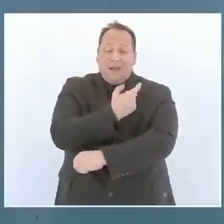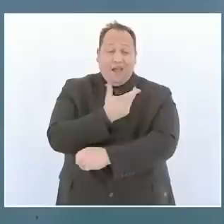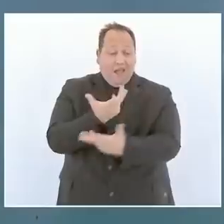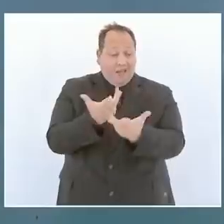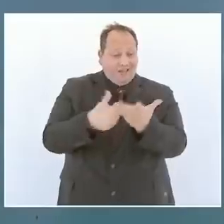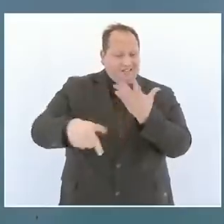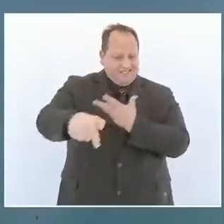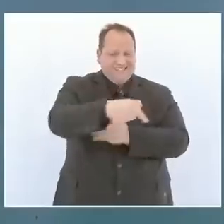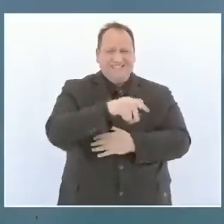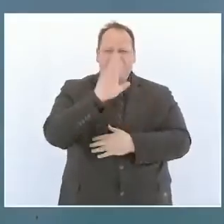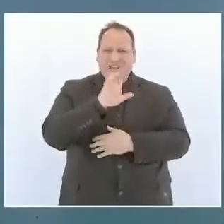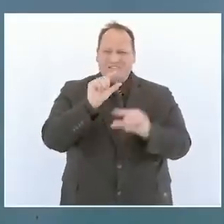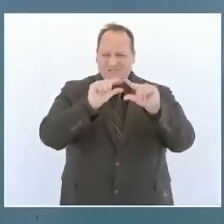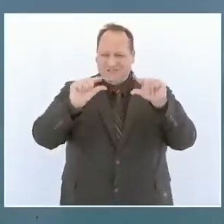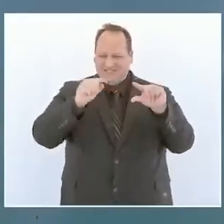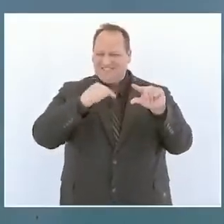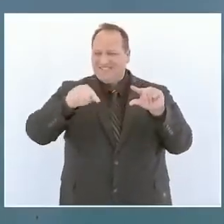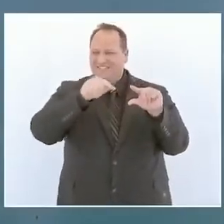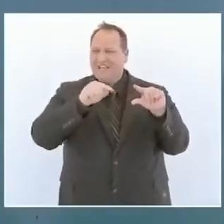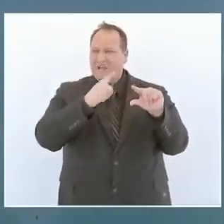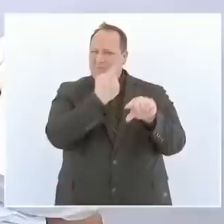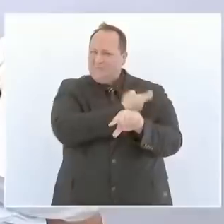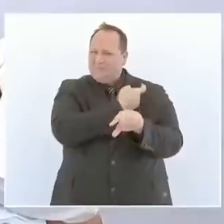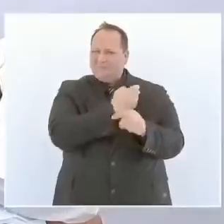aquí en Baja California